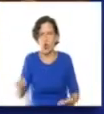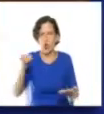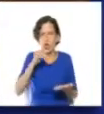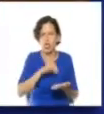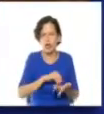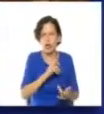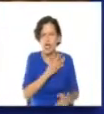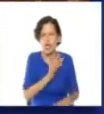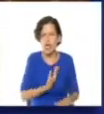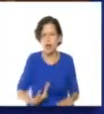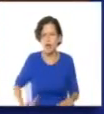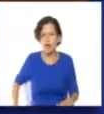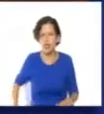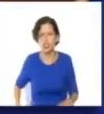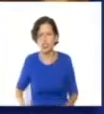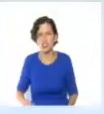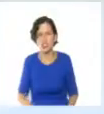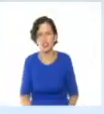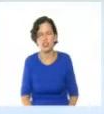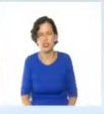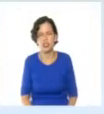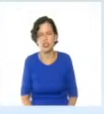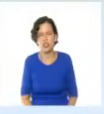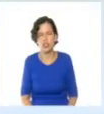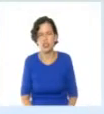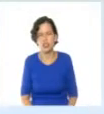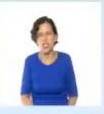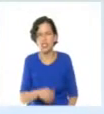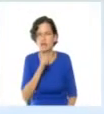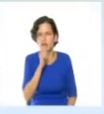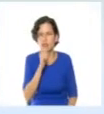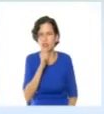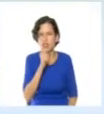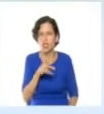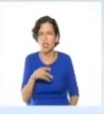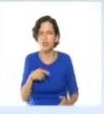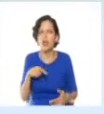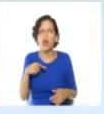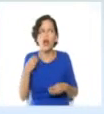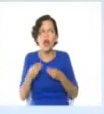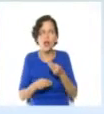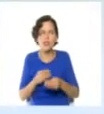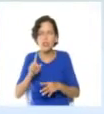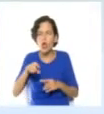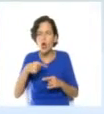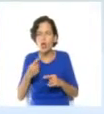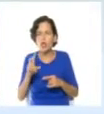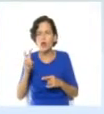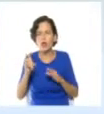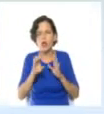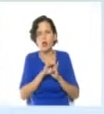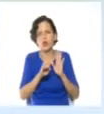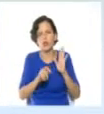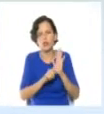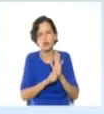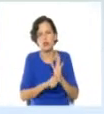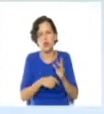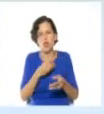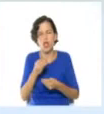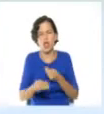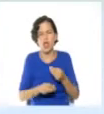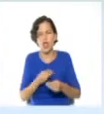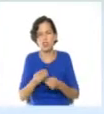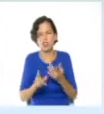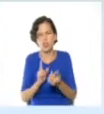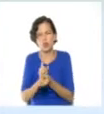nuevamente el presidente Victorino Márquez Bustillo es quien promulga un nuevo texto constitucional, haciendo